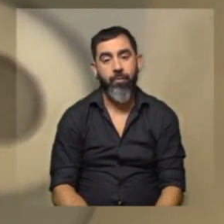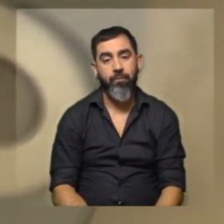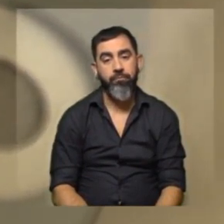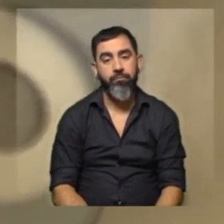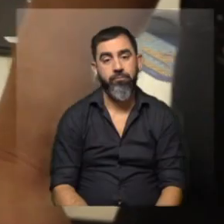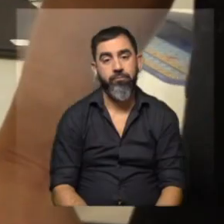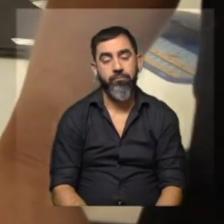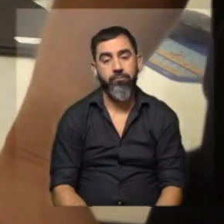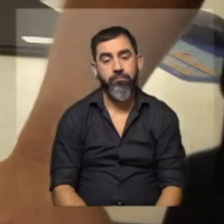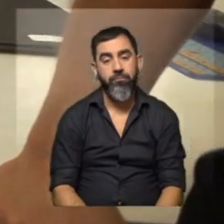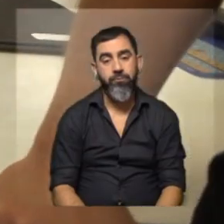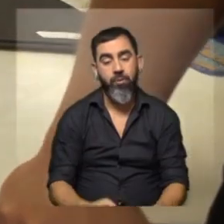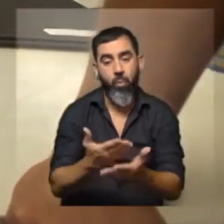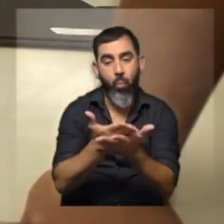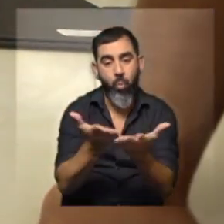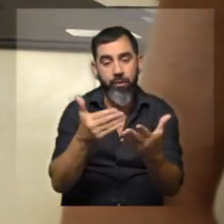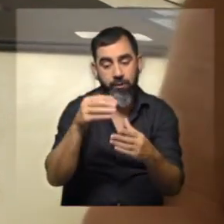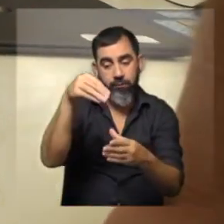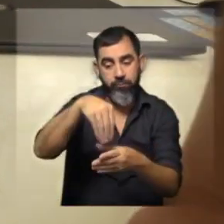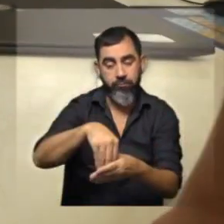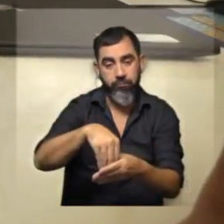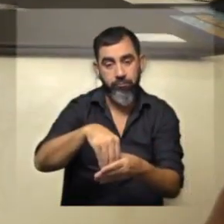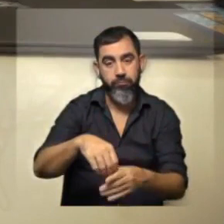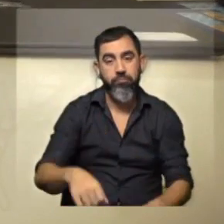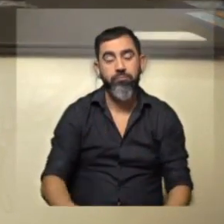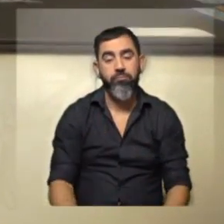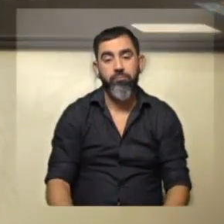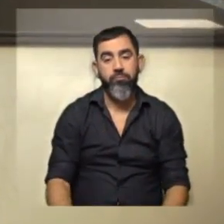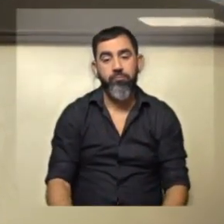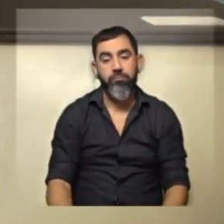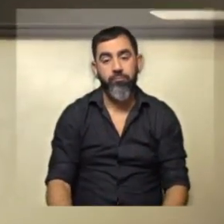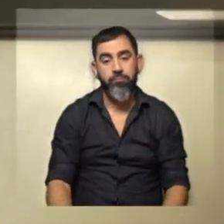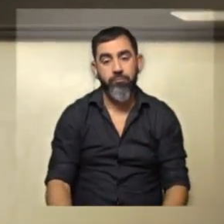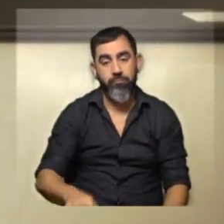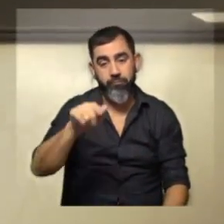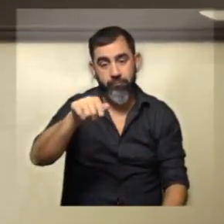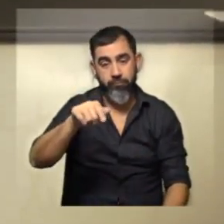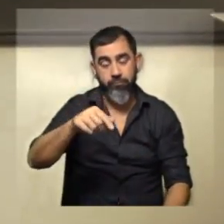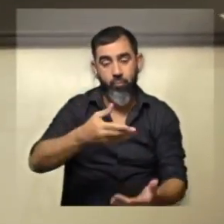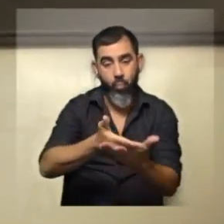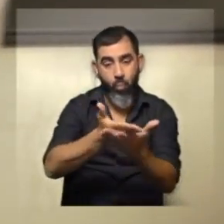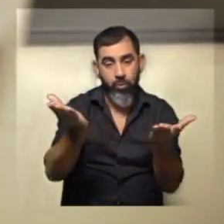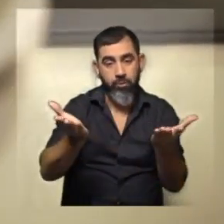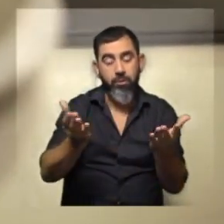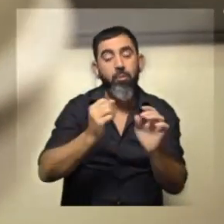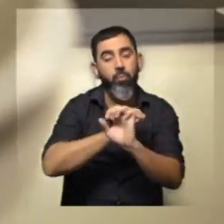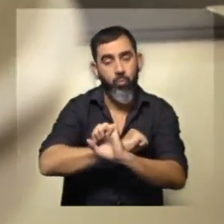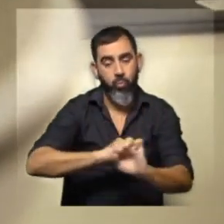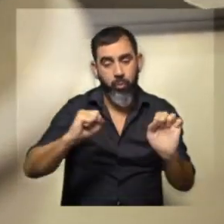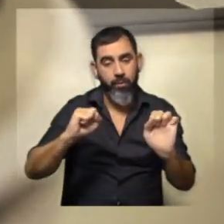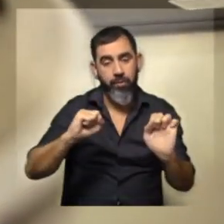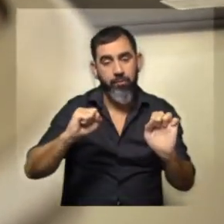Se colocan las muestras, ¿sí?, en este carrusel, lo cual permite